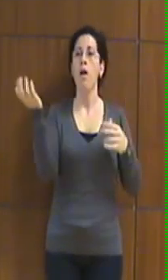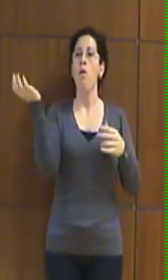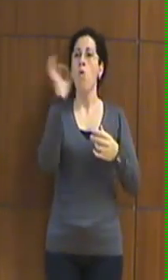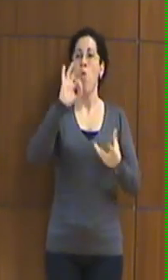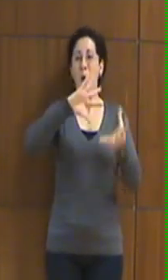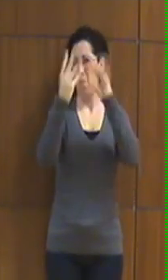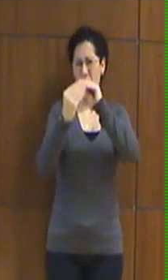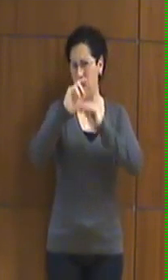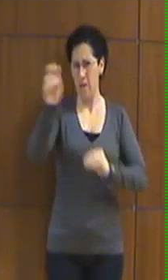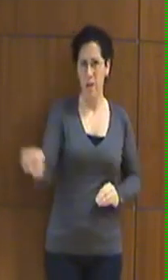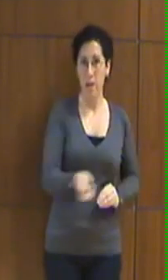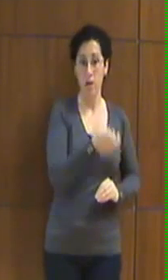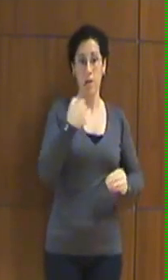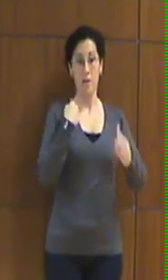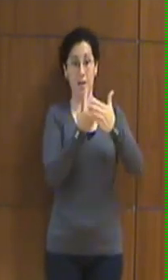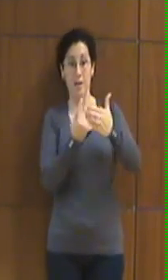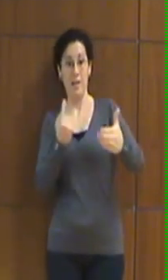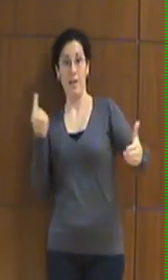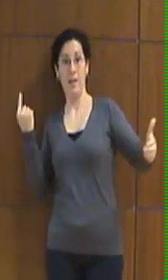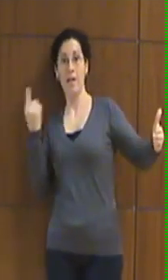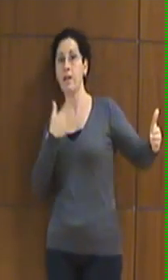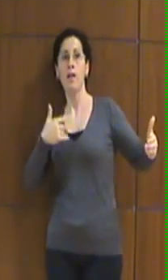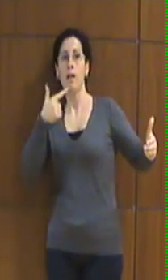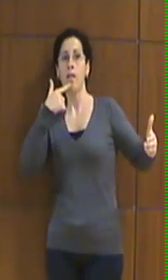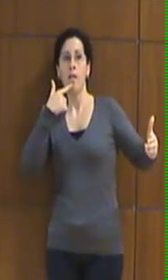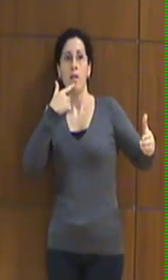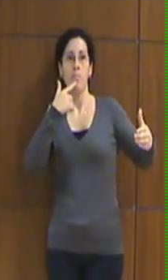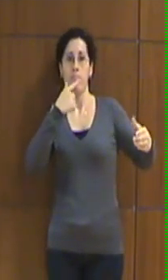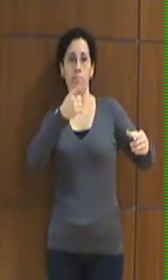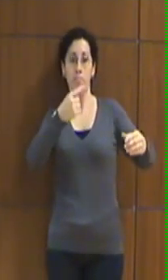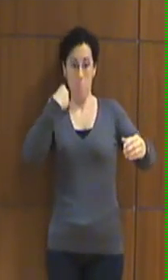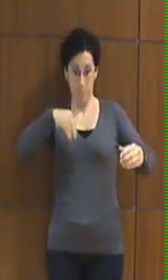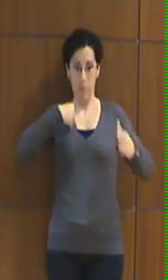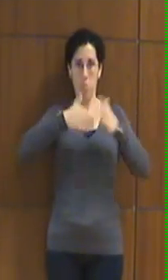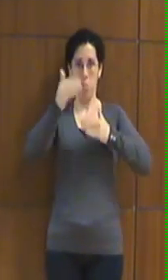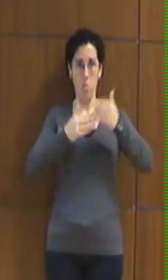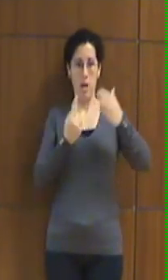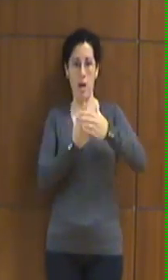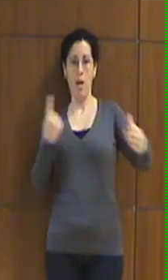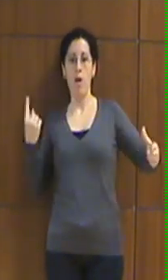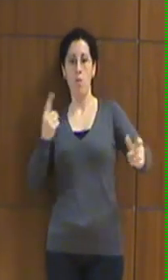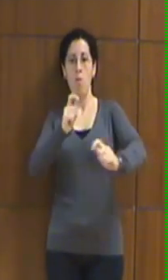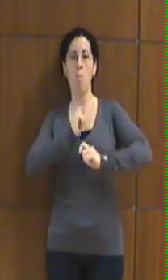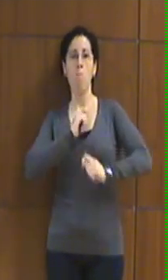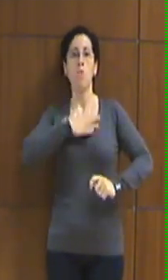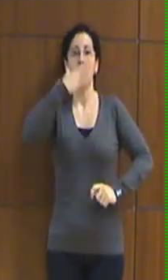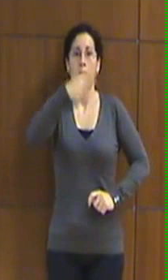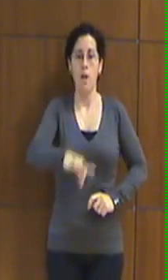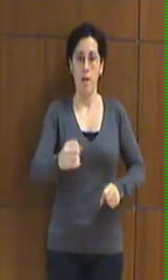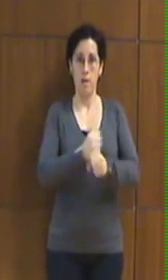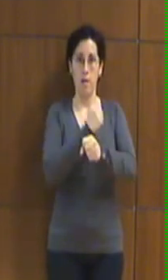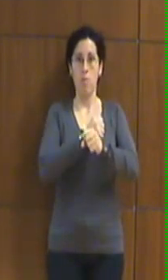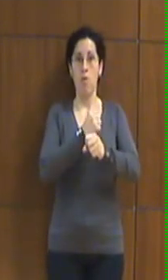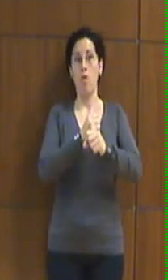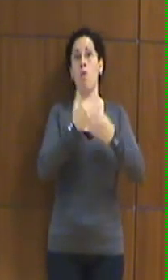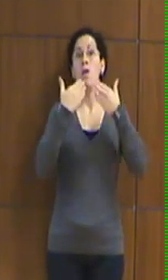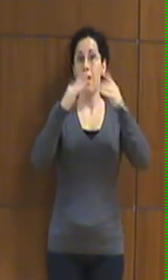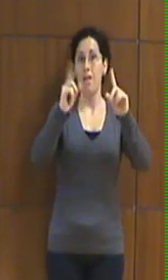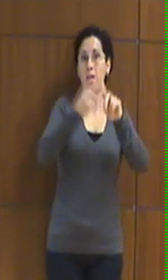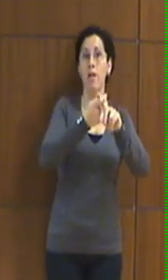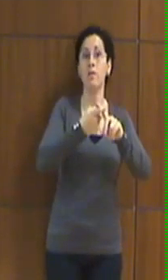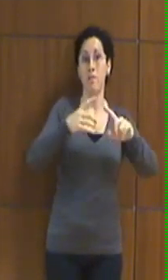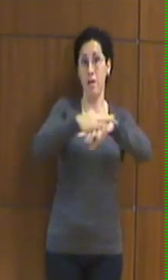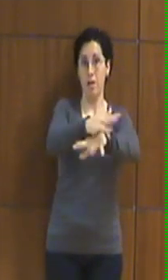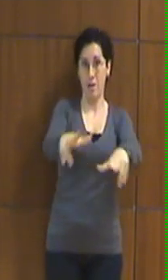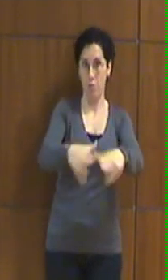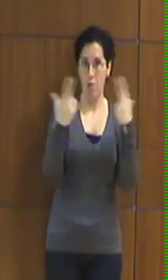es quedarte al margen de posibles ofertas de trabajo a través de las propias redes sociales. Entonces, esto es una realidad.